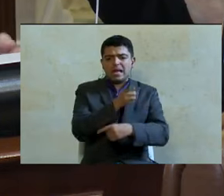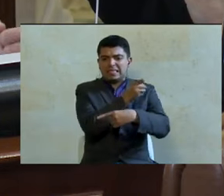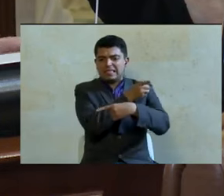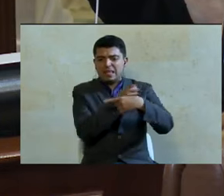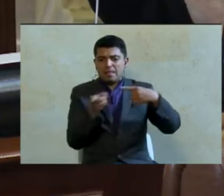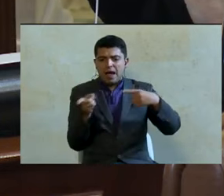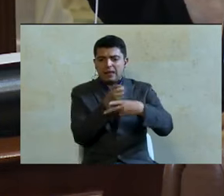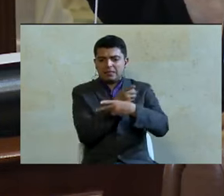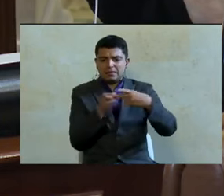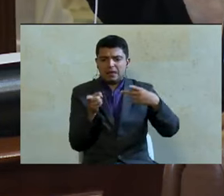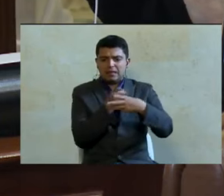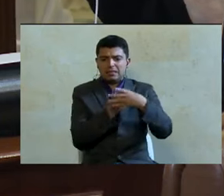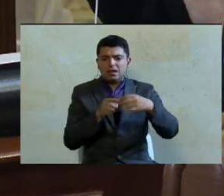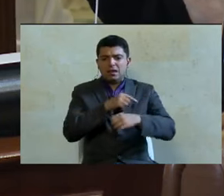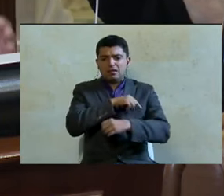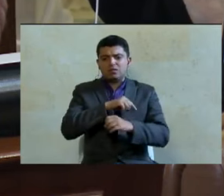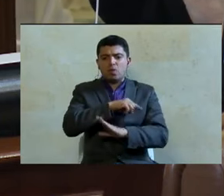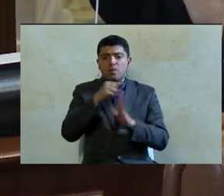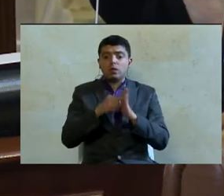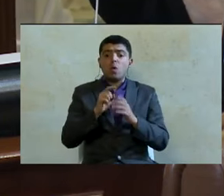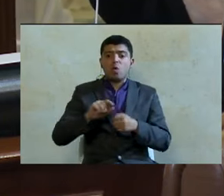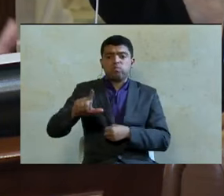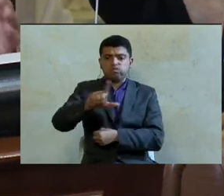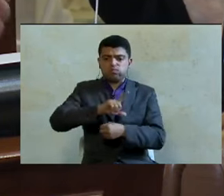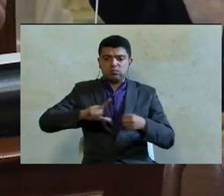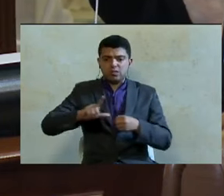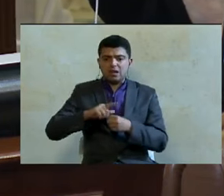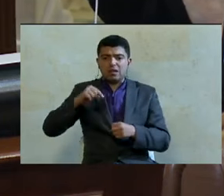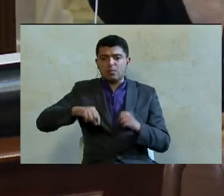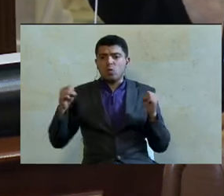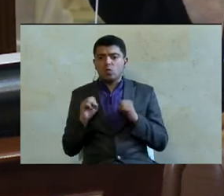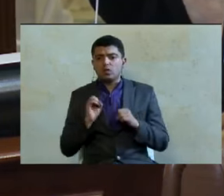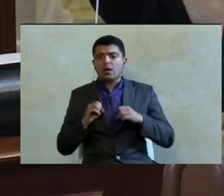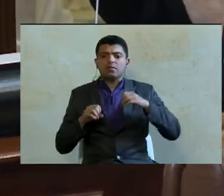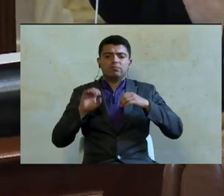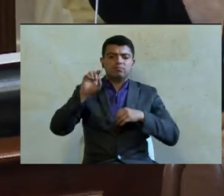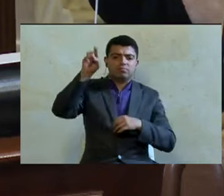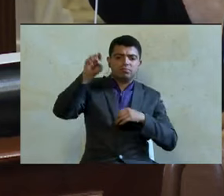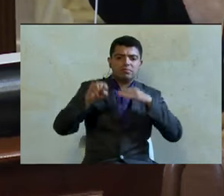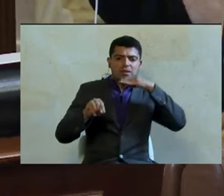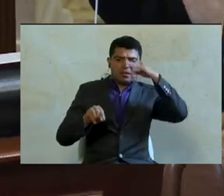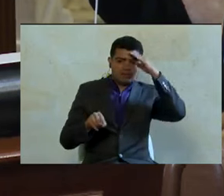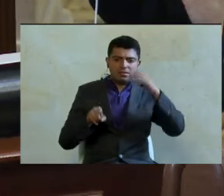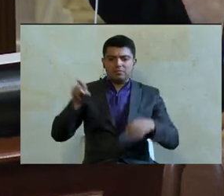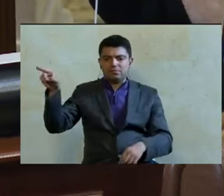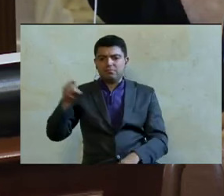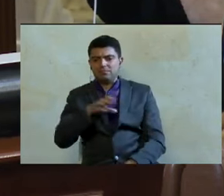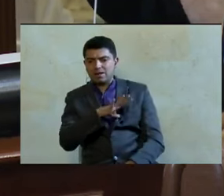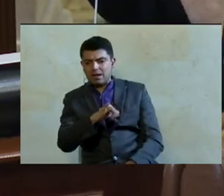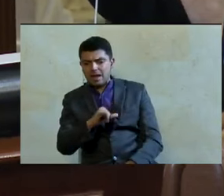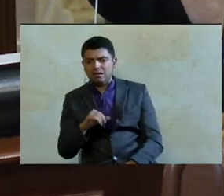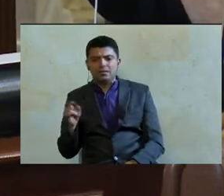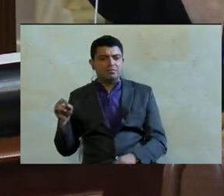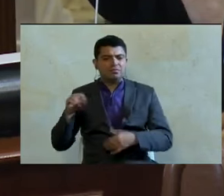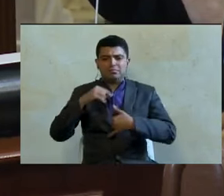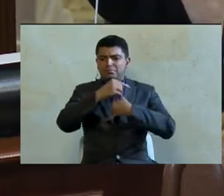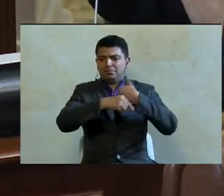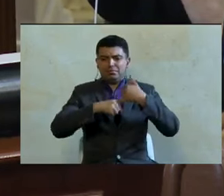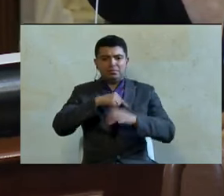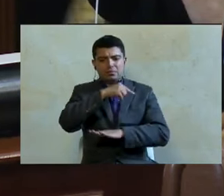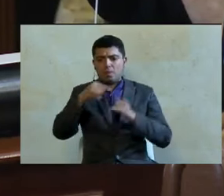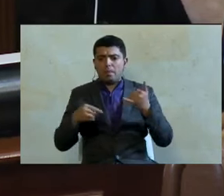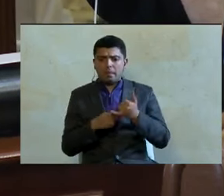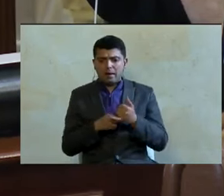diferentes localidades aquí en Bogotá en Medellín en Cali En todas las regiones del país yo sí creo que